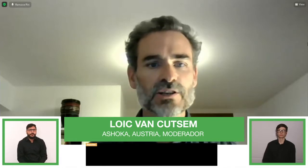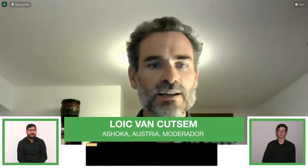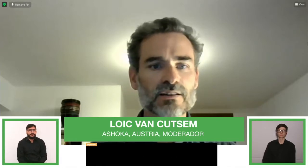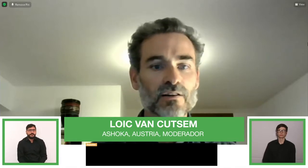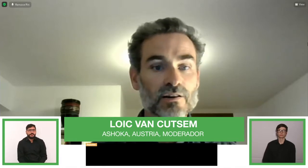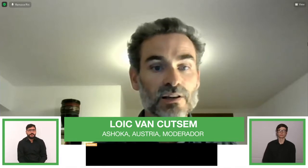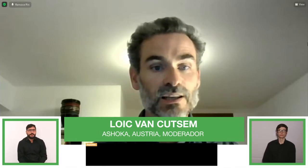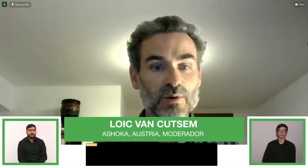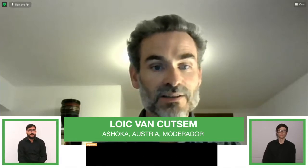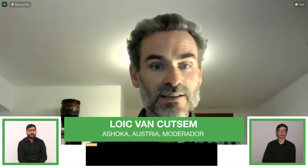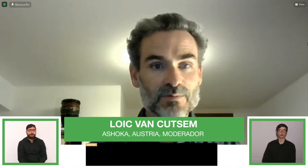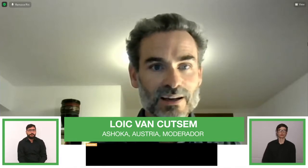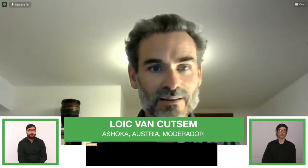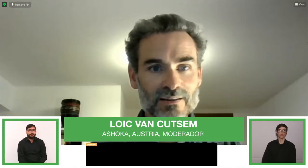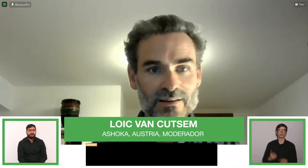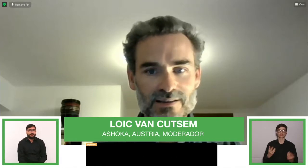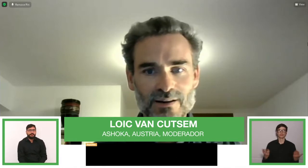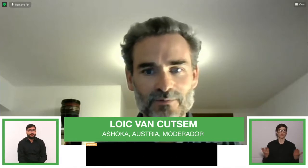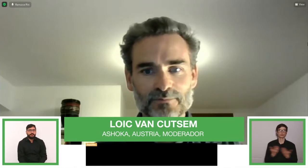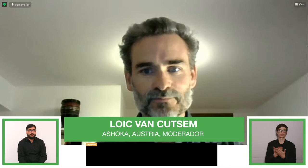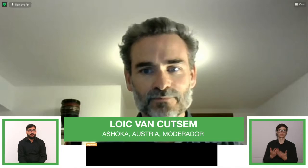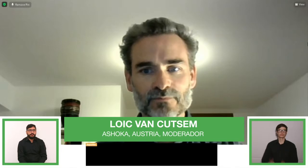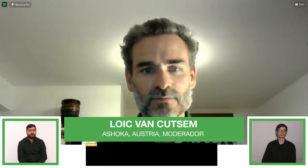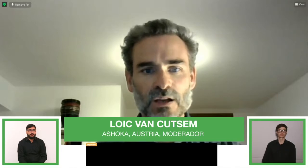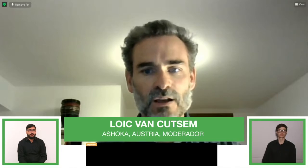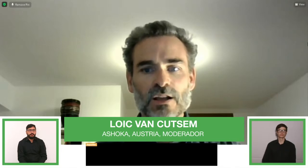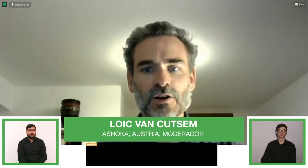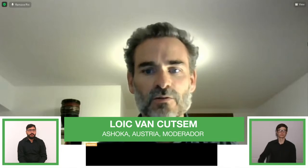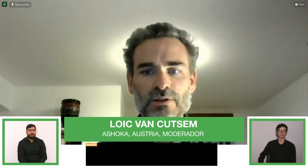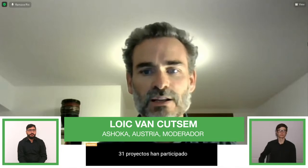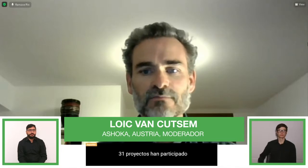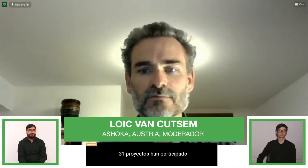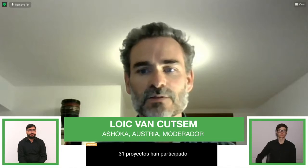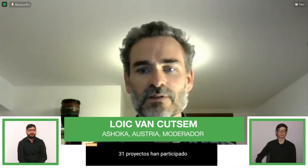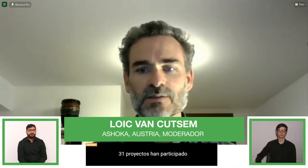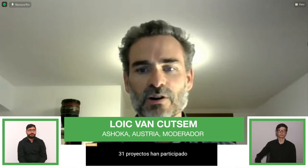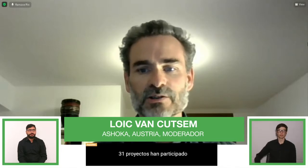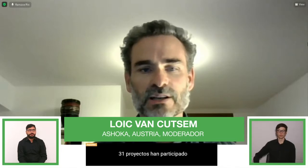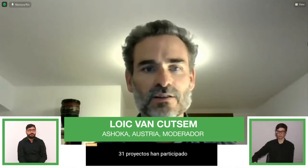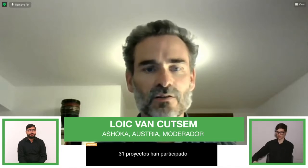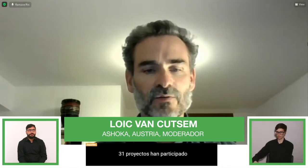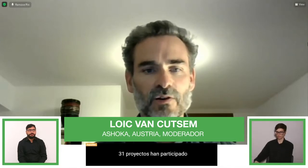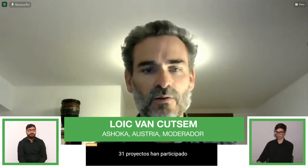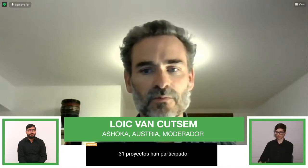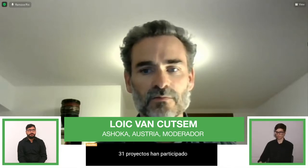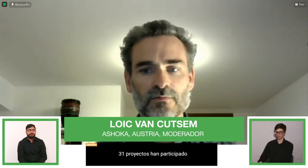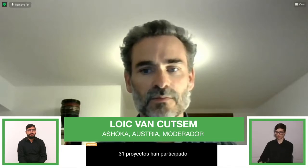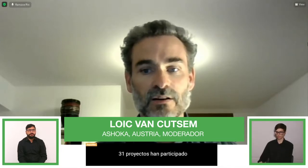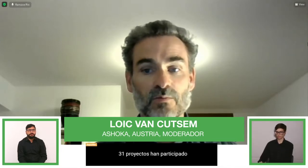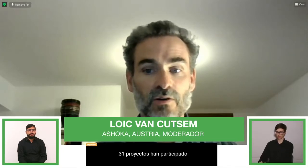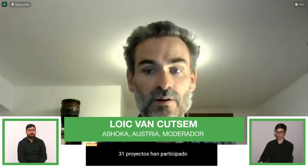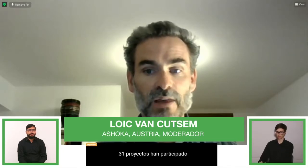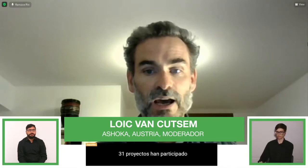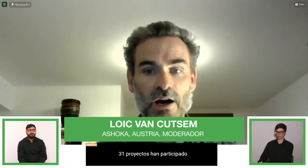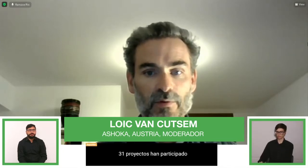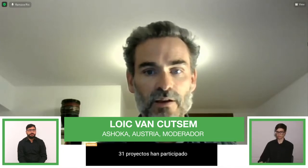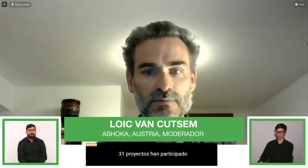nuestro proyecto y hay nuevos proyectos que participan este año. 10. No